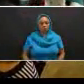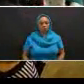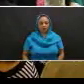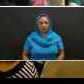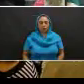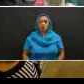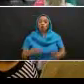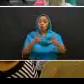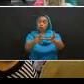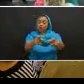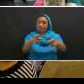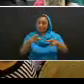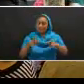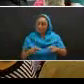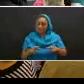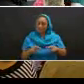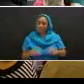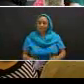los vas a recibir.